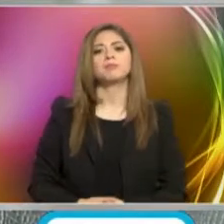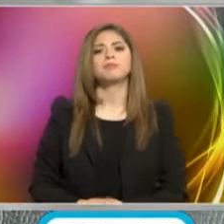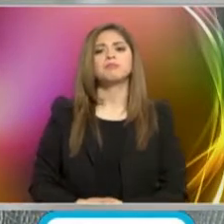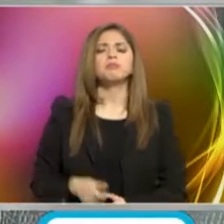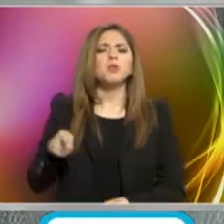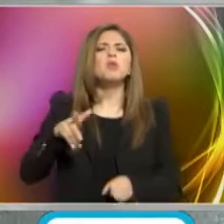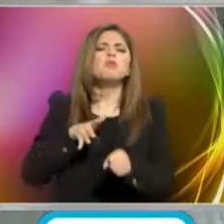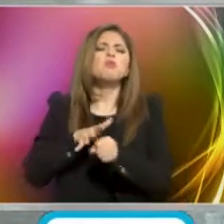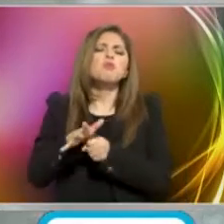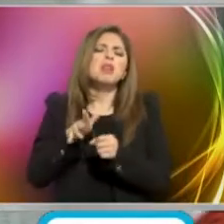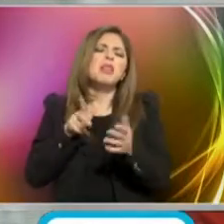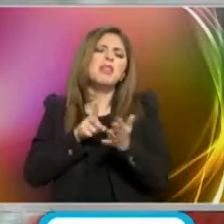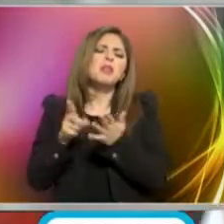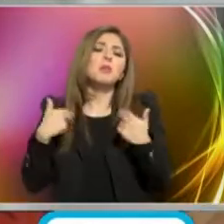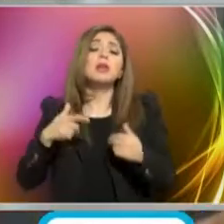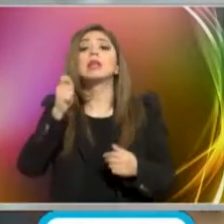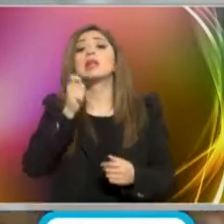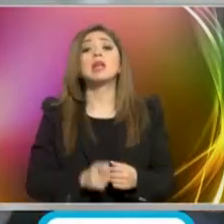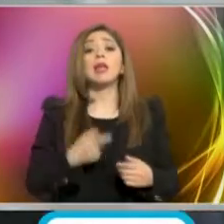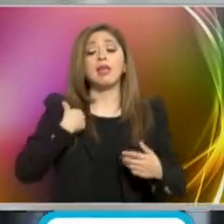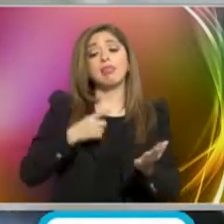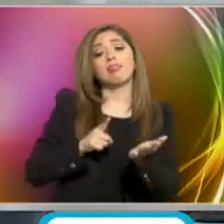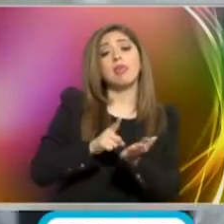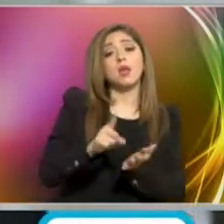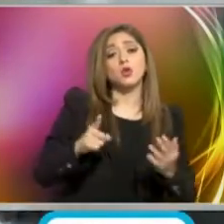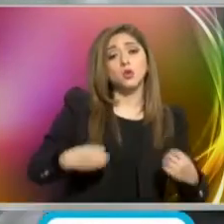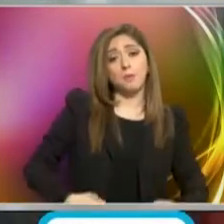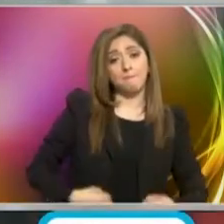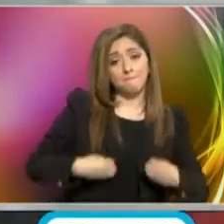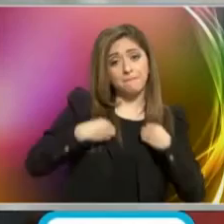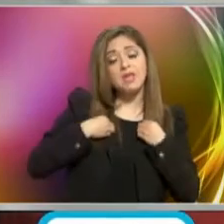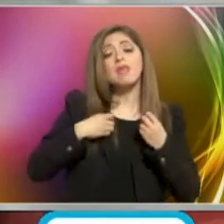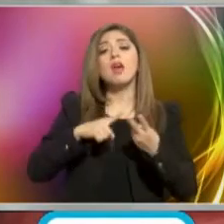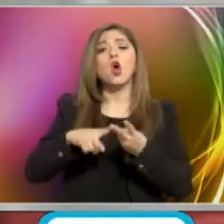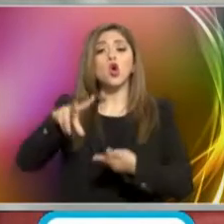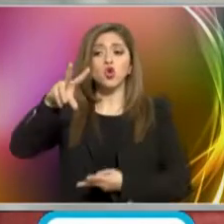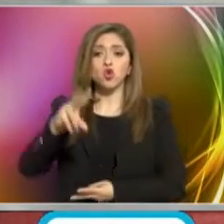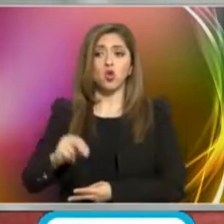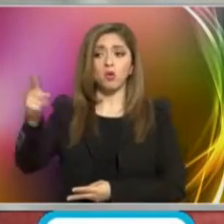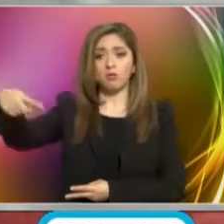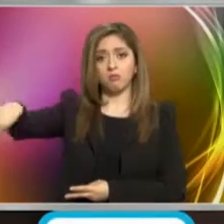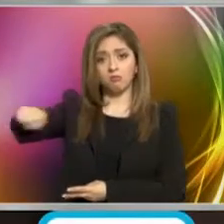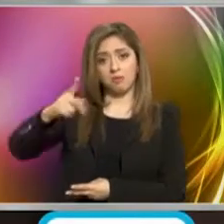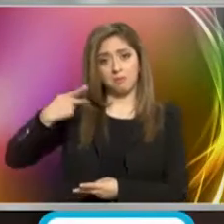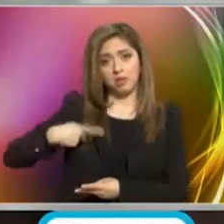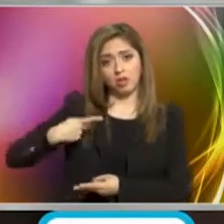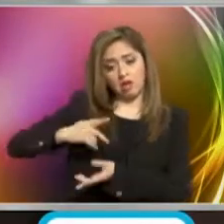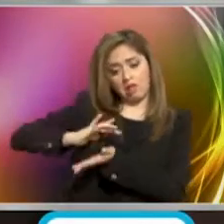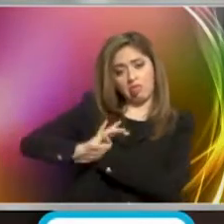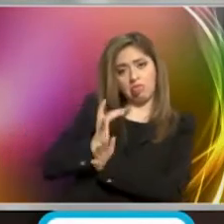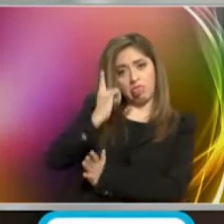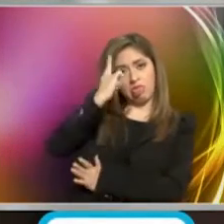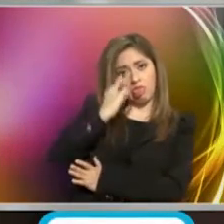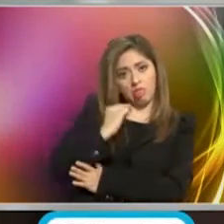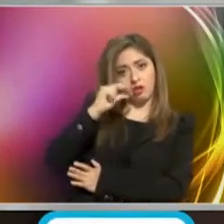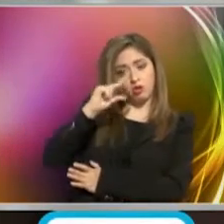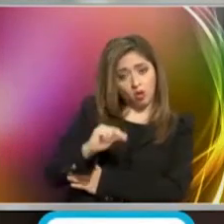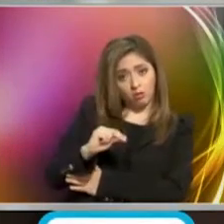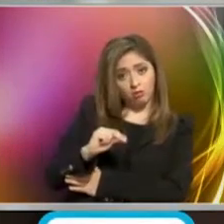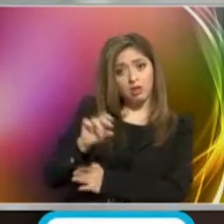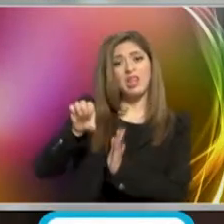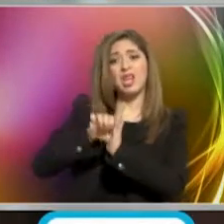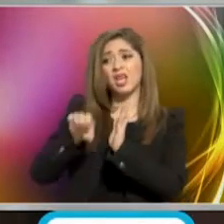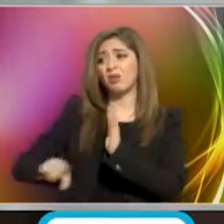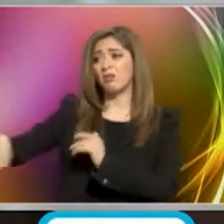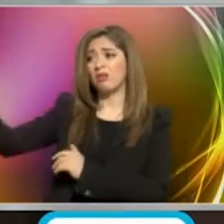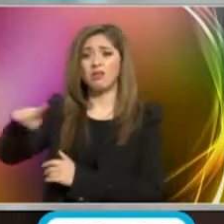la vida, Sí. a la no discriminación. Si tienes discriminación, tienes un ambiente en donde ya no puedes ser igual. Claro.